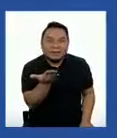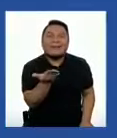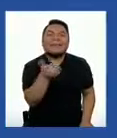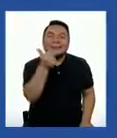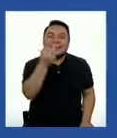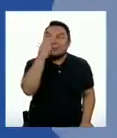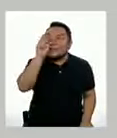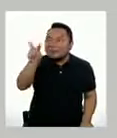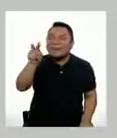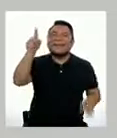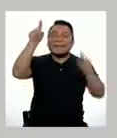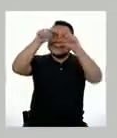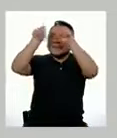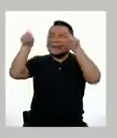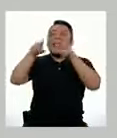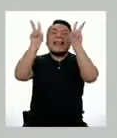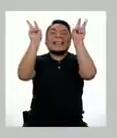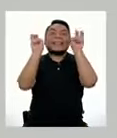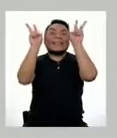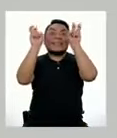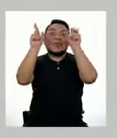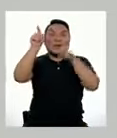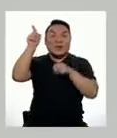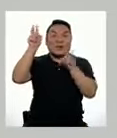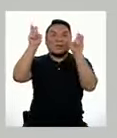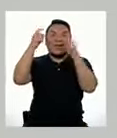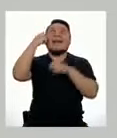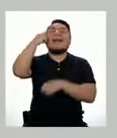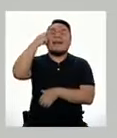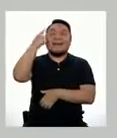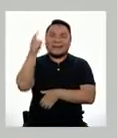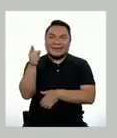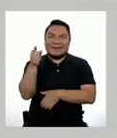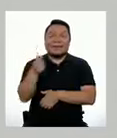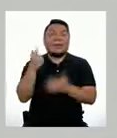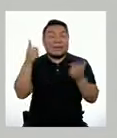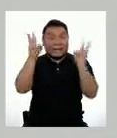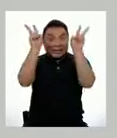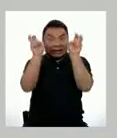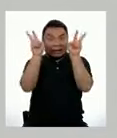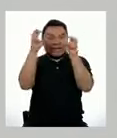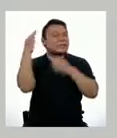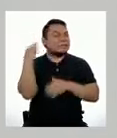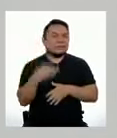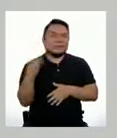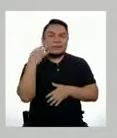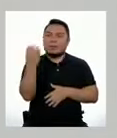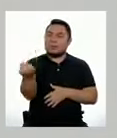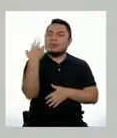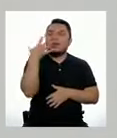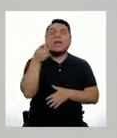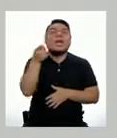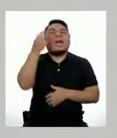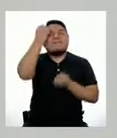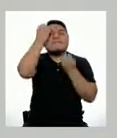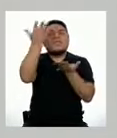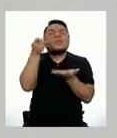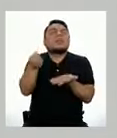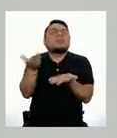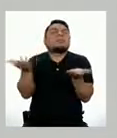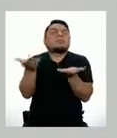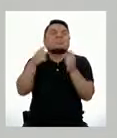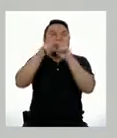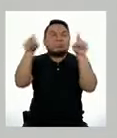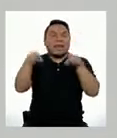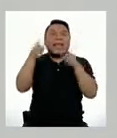Muy bien, el título nos brinda esta información. Recuerden que el título siempre nos va a decir sobre qué trata